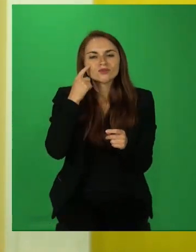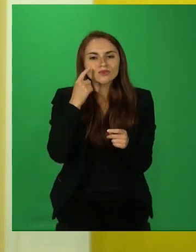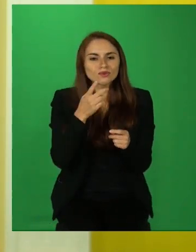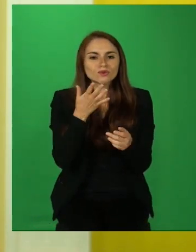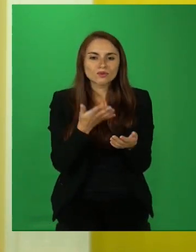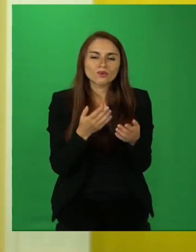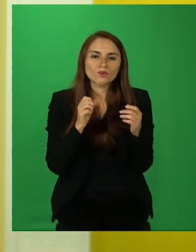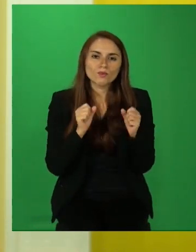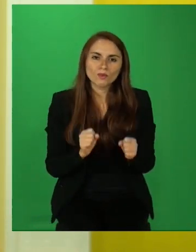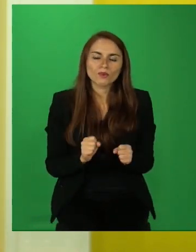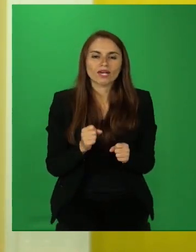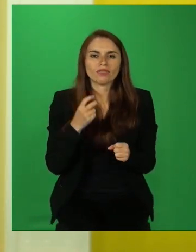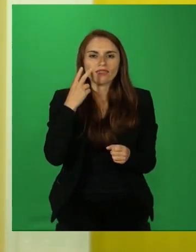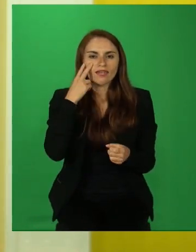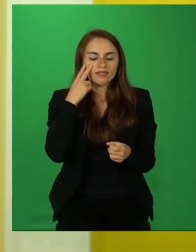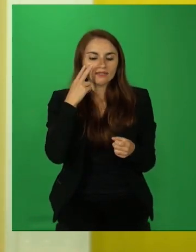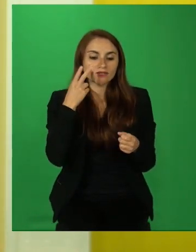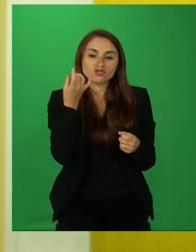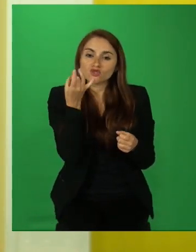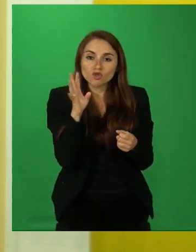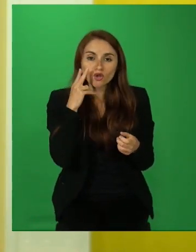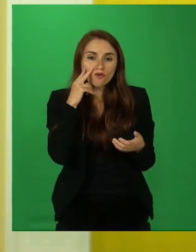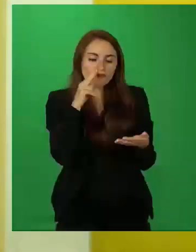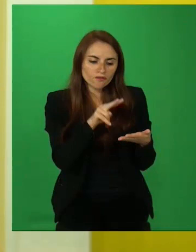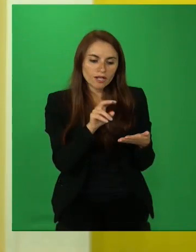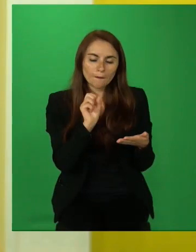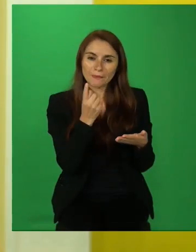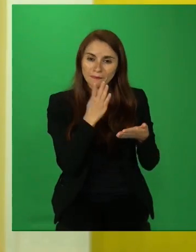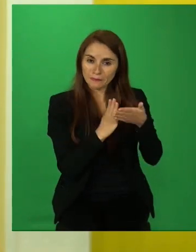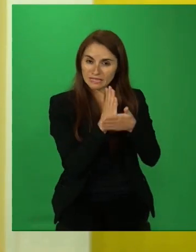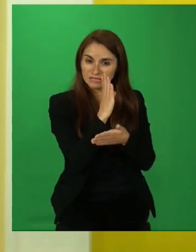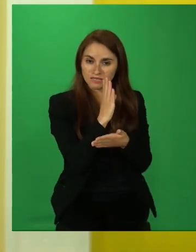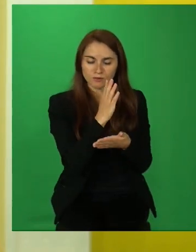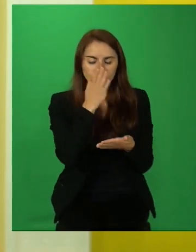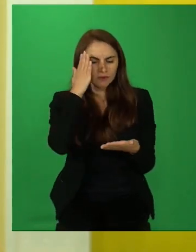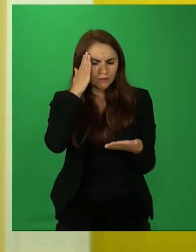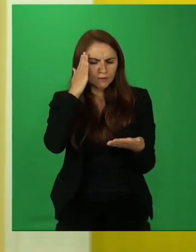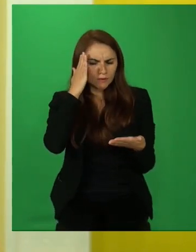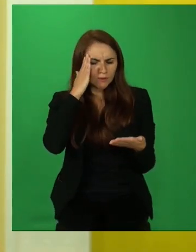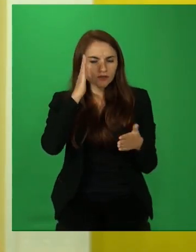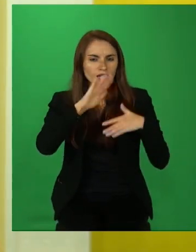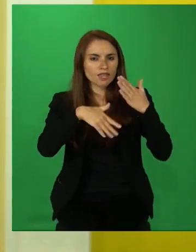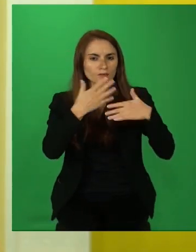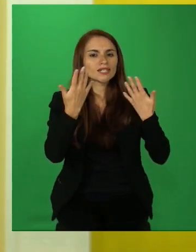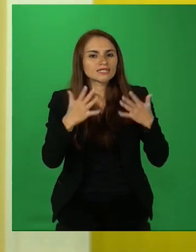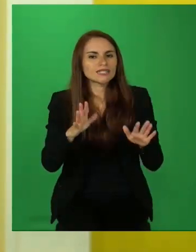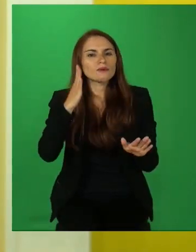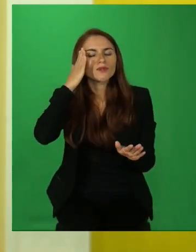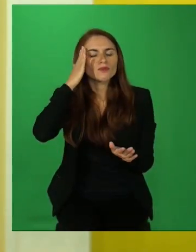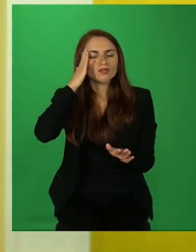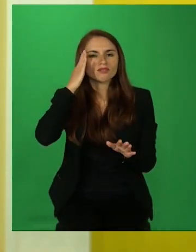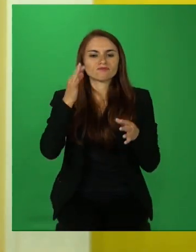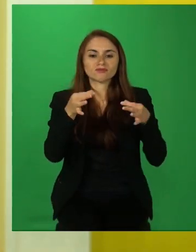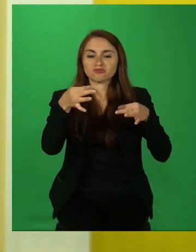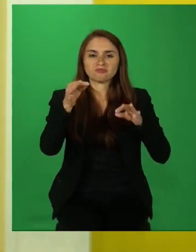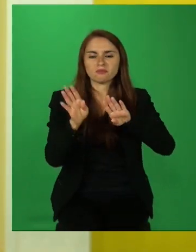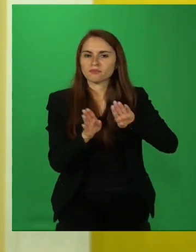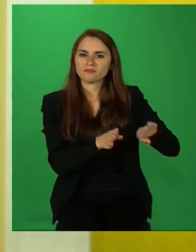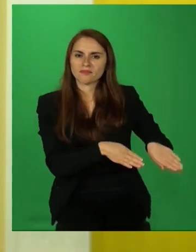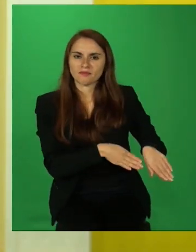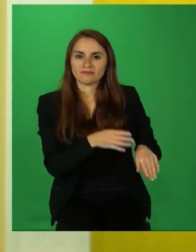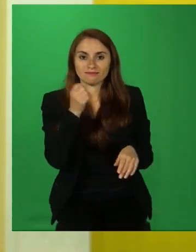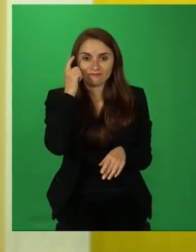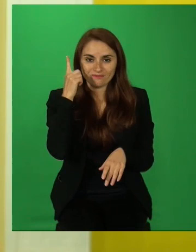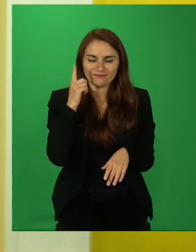que puedes hacerlo para poder trabajar inicialmente estos ejercicios fíjate bien tenemos